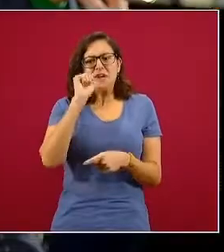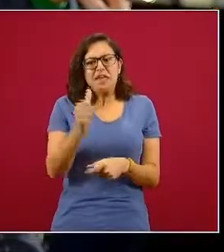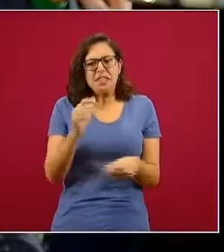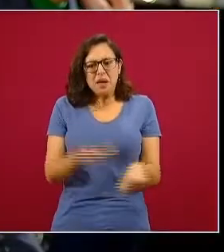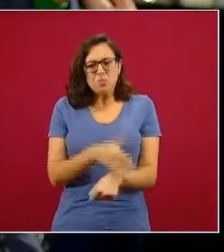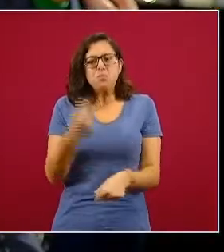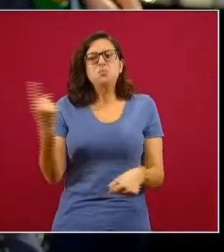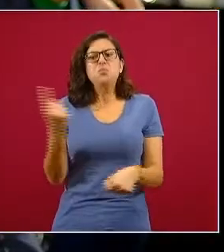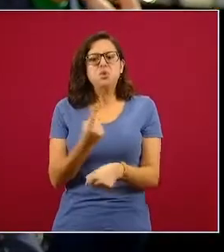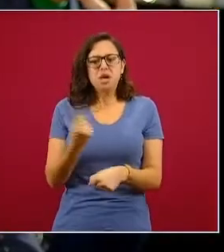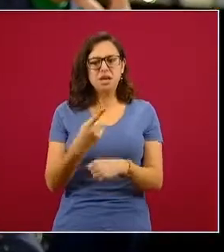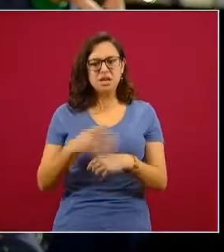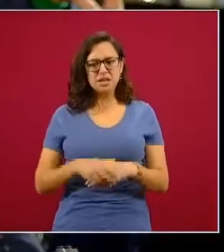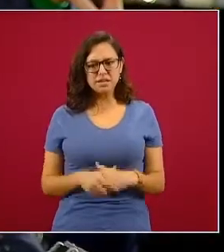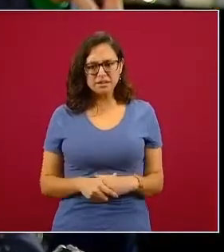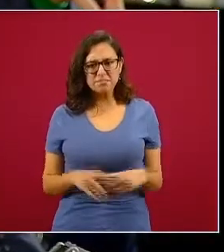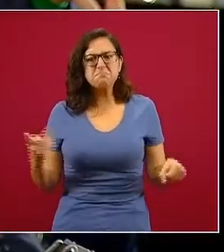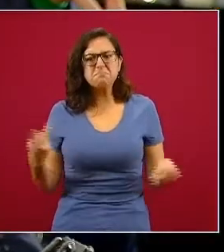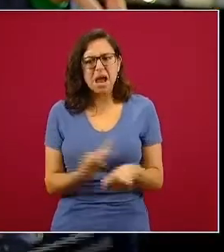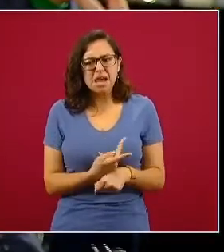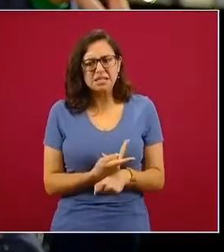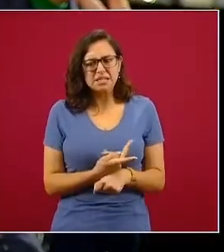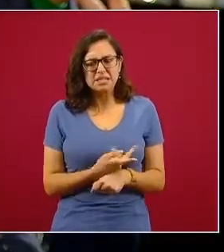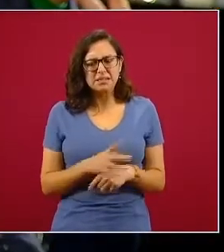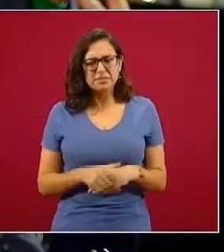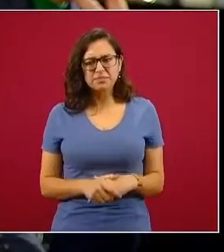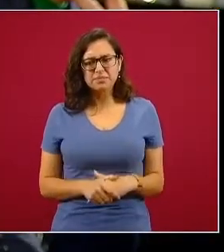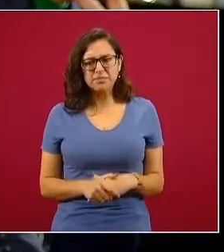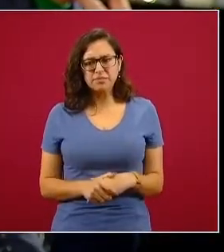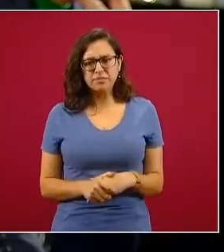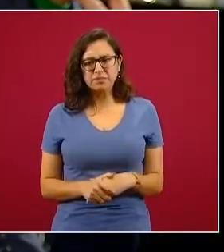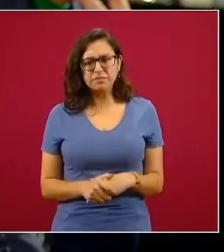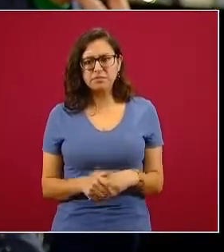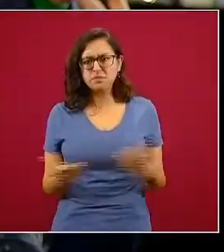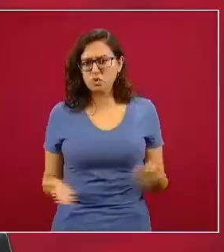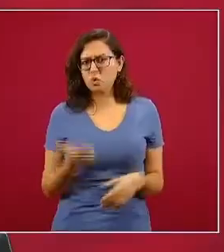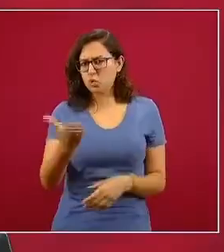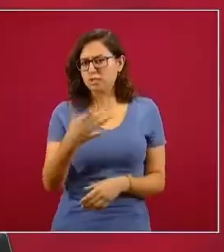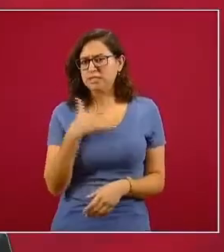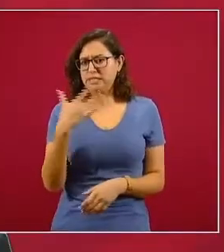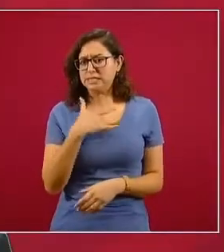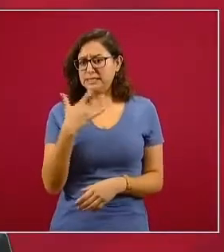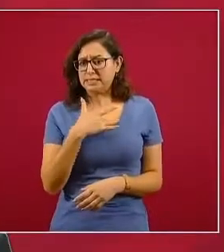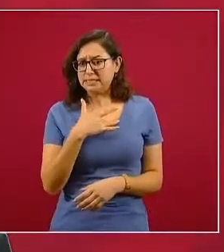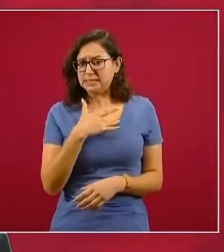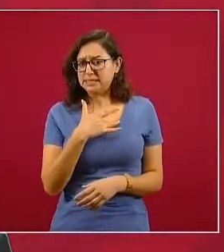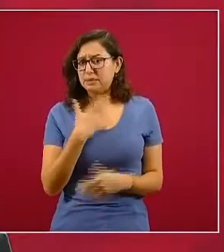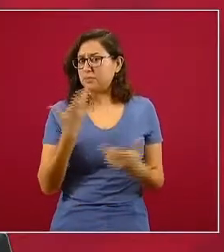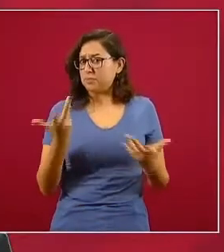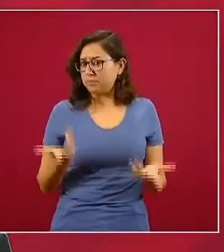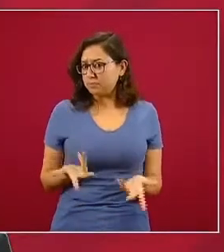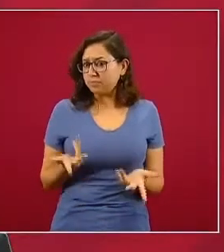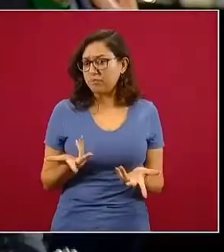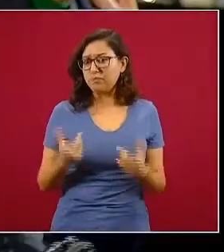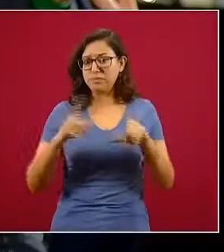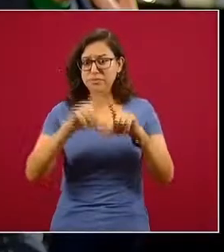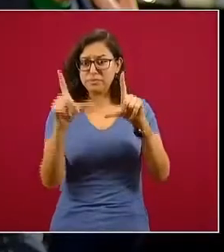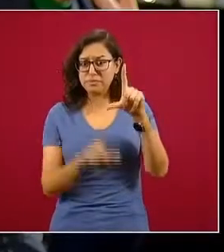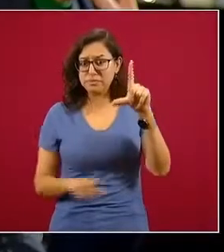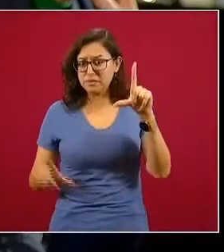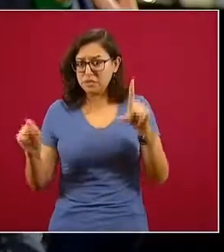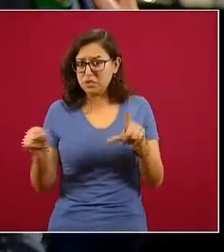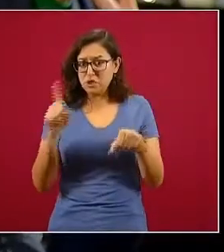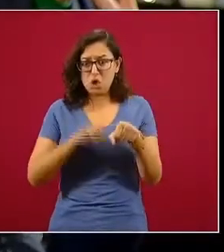su línea de contagios, y pues visualiza usted que sí, que va a ser un país